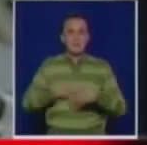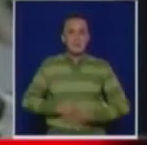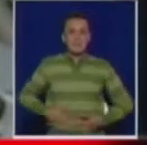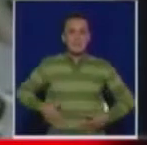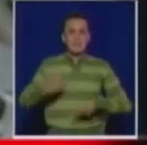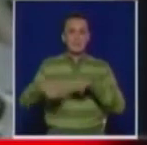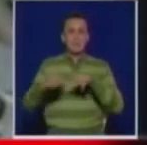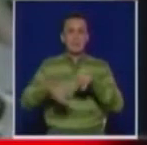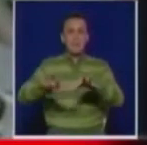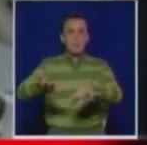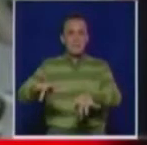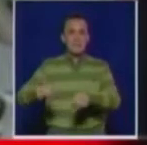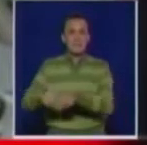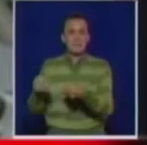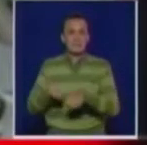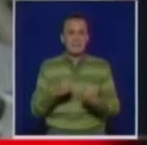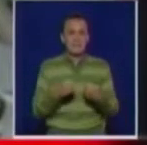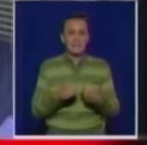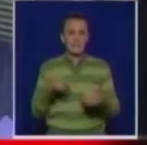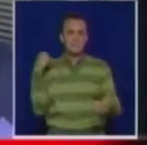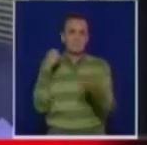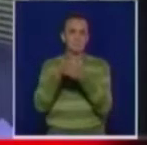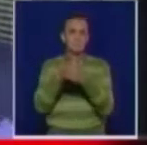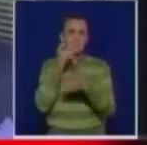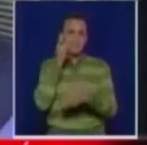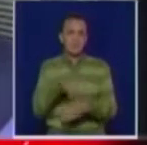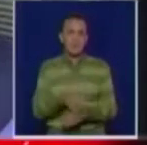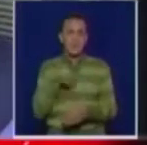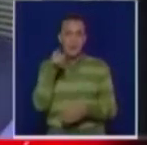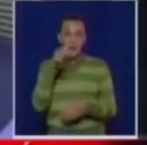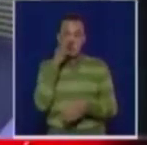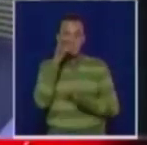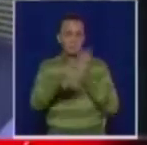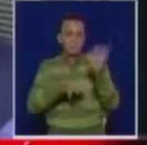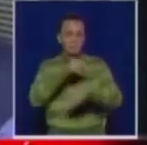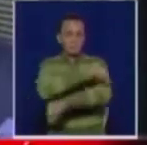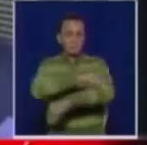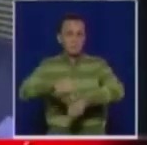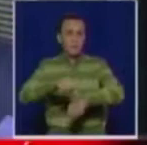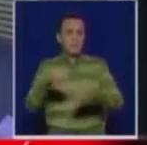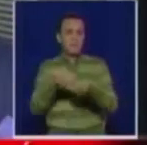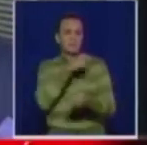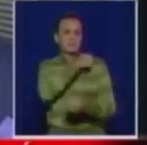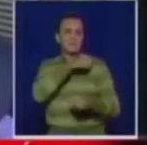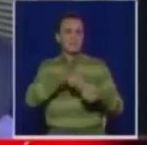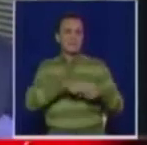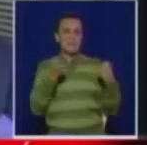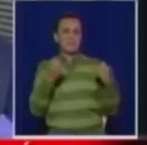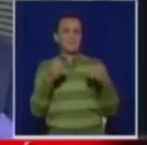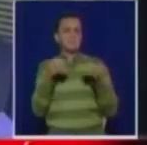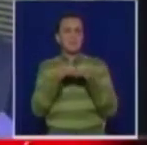en los pies. Fue llevado a cirugía para una reducción cerrada de luxación del hombro izquierdo y una